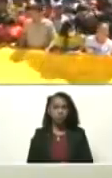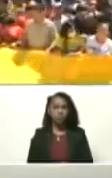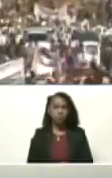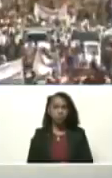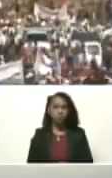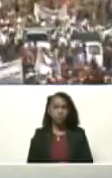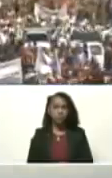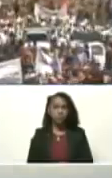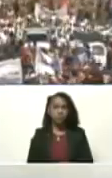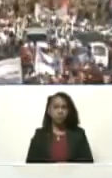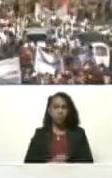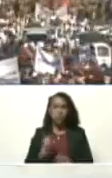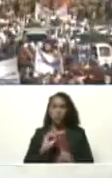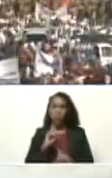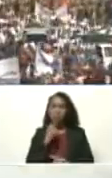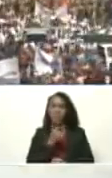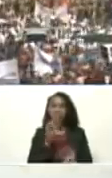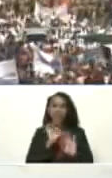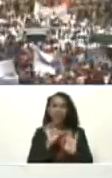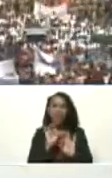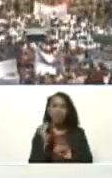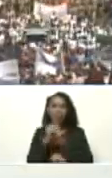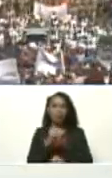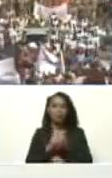No se diga más.